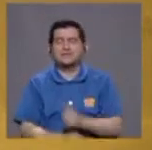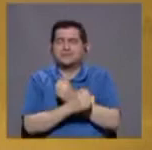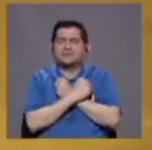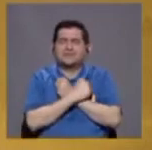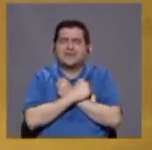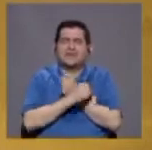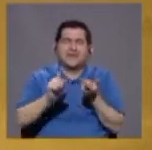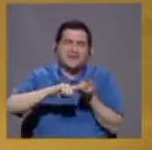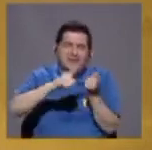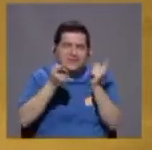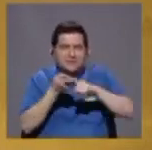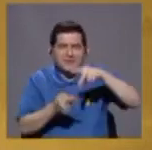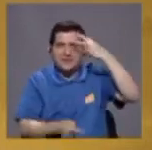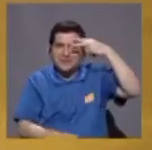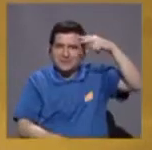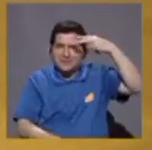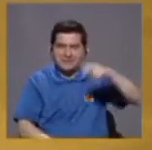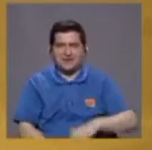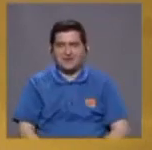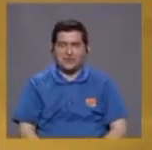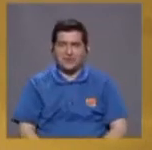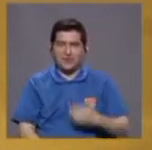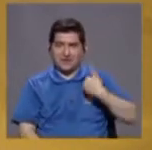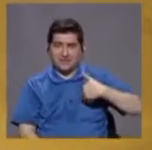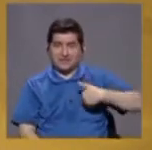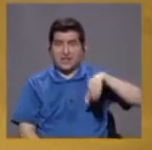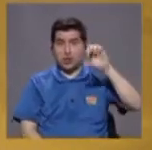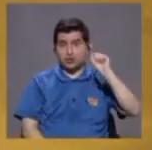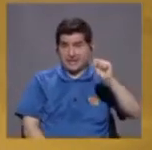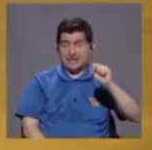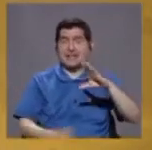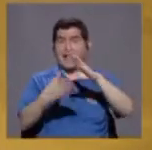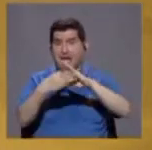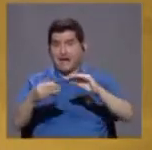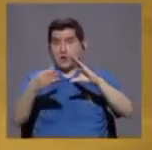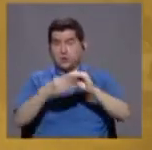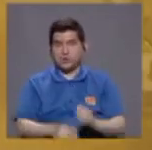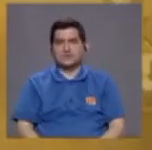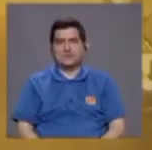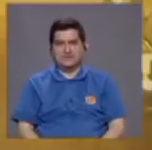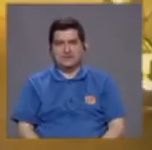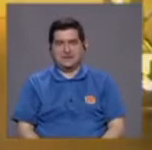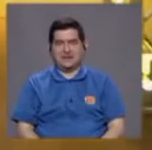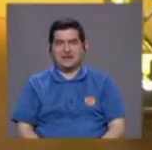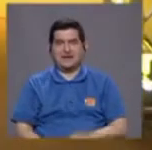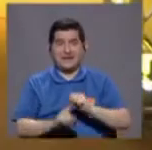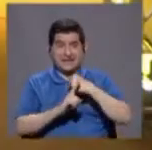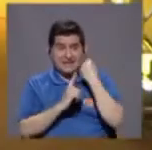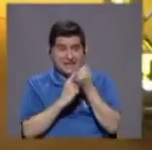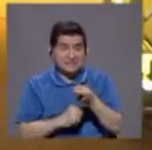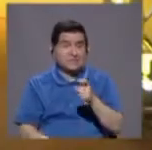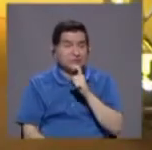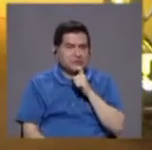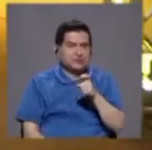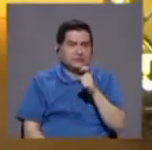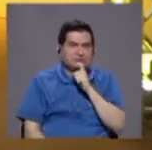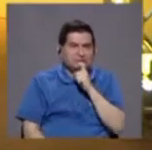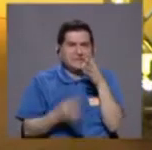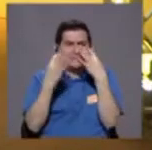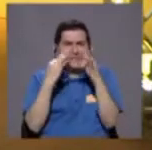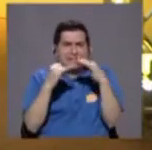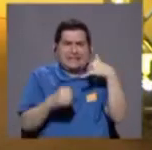amigos mexicanos, y don Santiago estaba contando de las diferencias o de las dificultades de